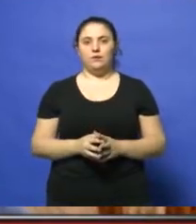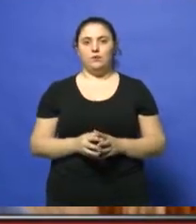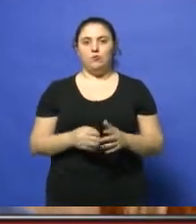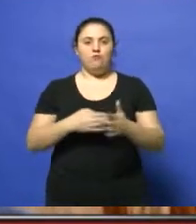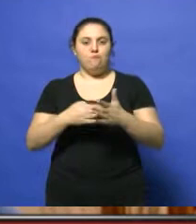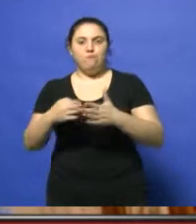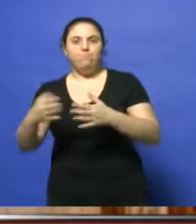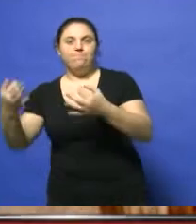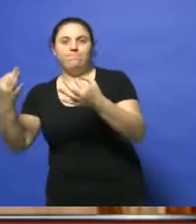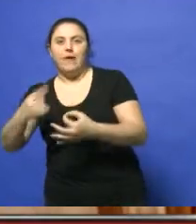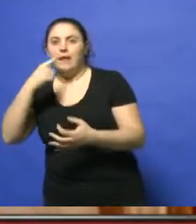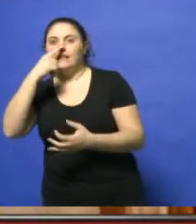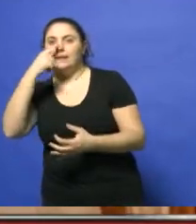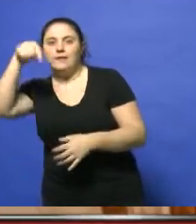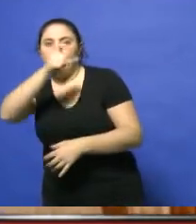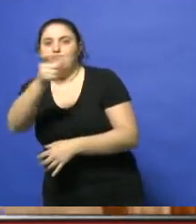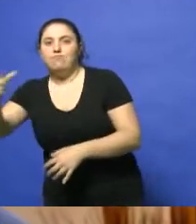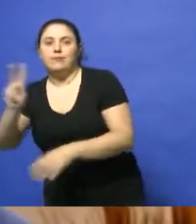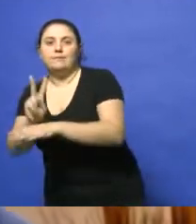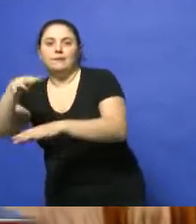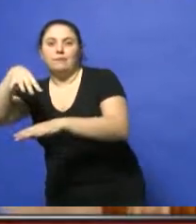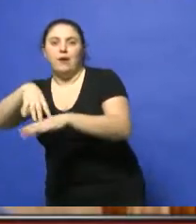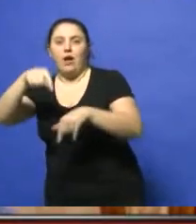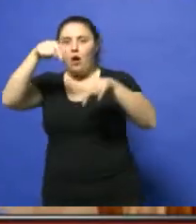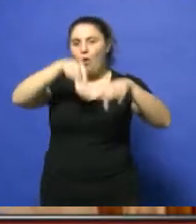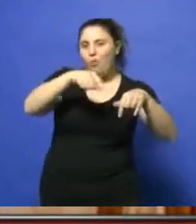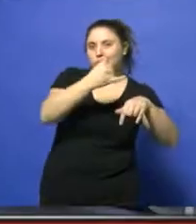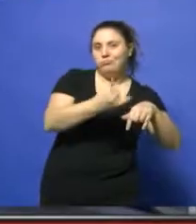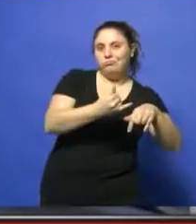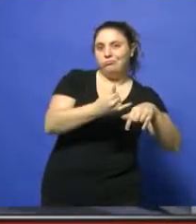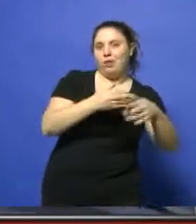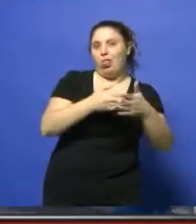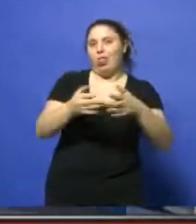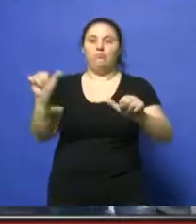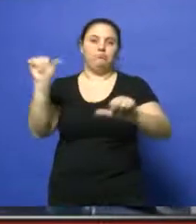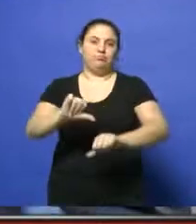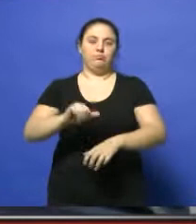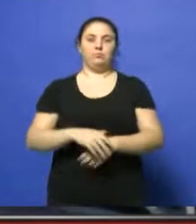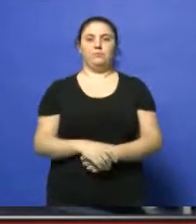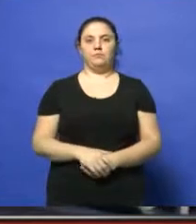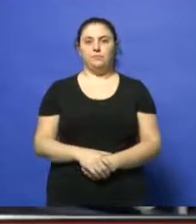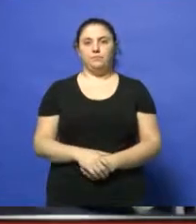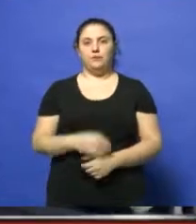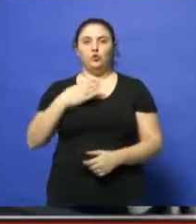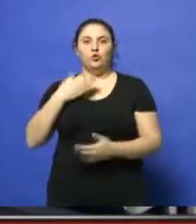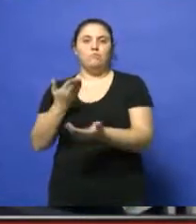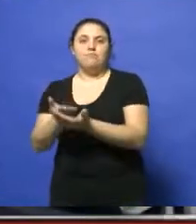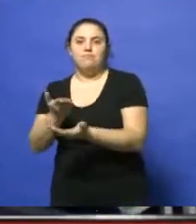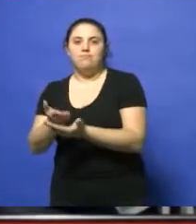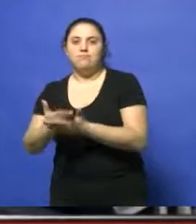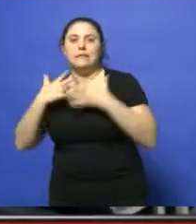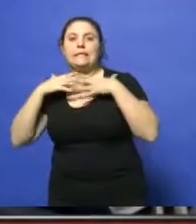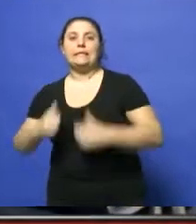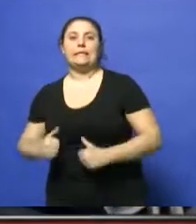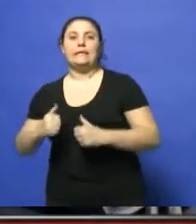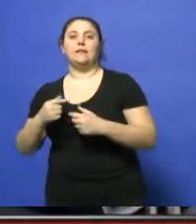funcional a los intereses que tiene la ciudad de Villa María. El que actualmente existe no cumple esa finalidad. Le hemos pedido tanto a la Secretaría de Gobierno, tanto a la